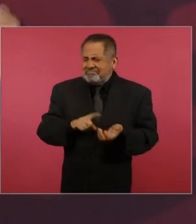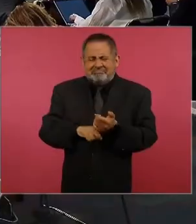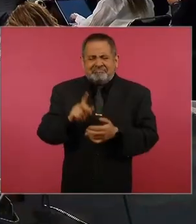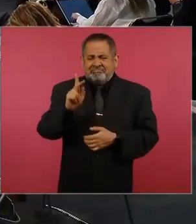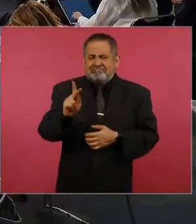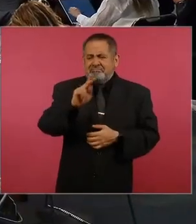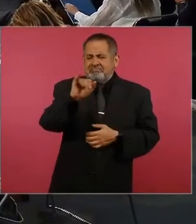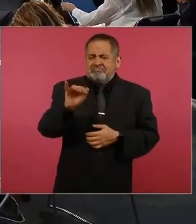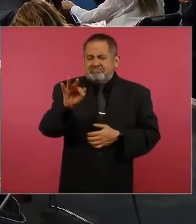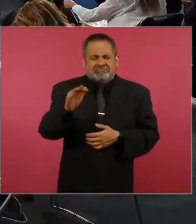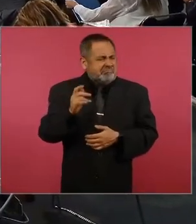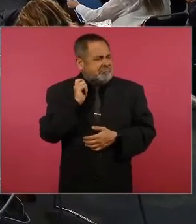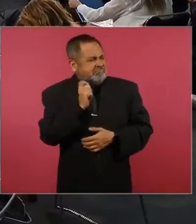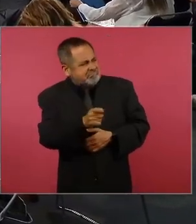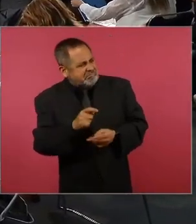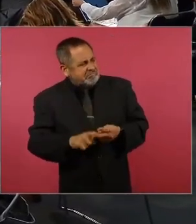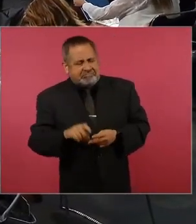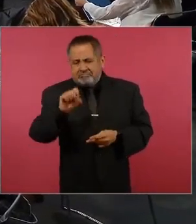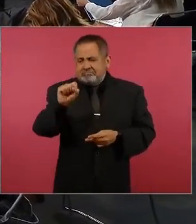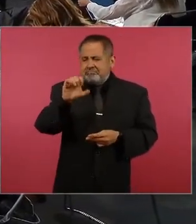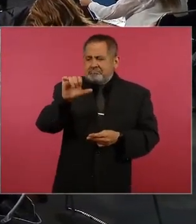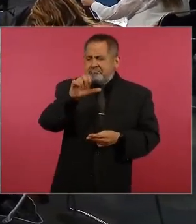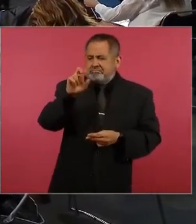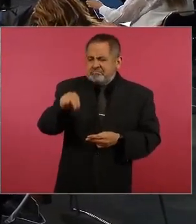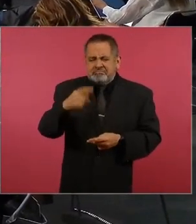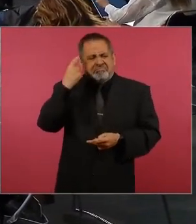La Suprema Corte.